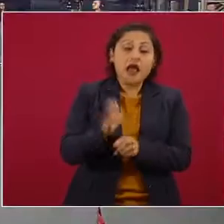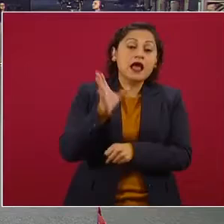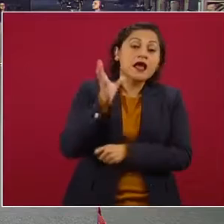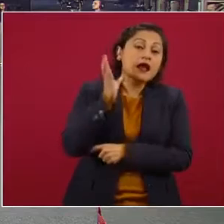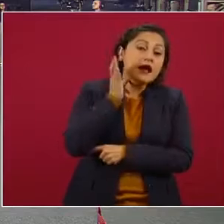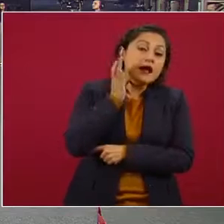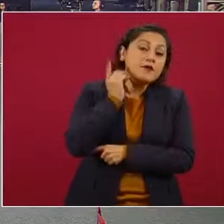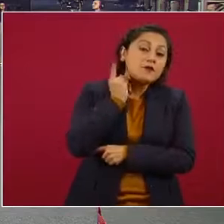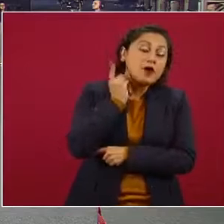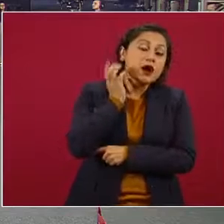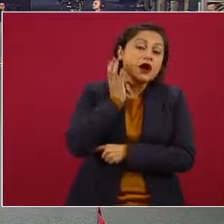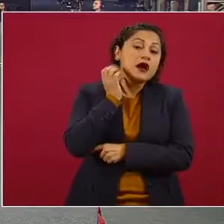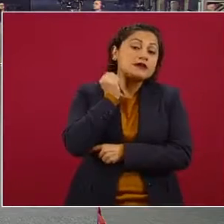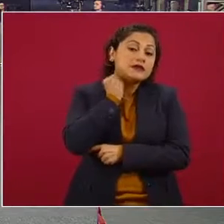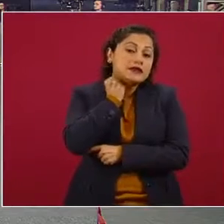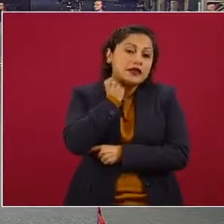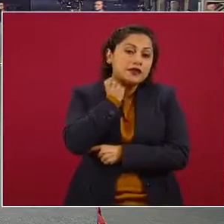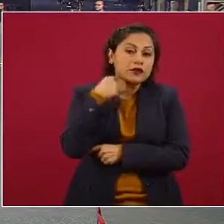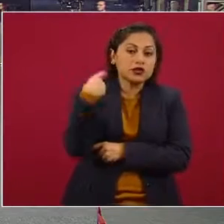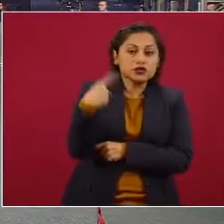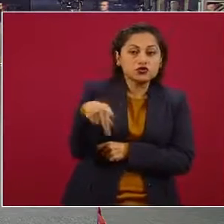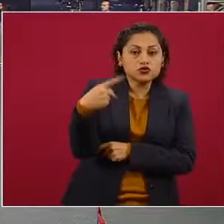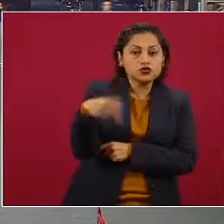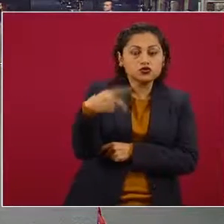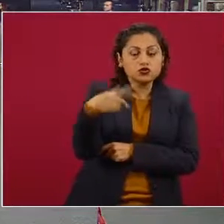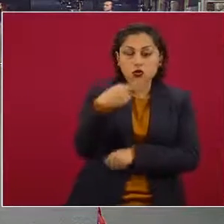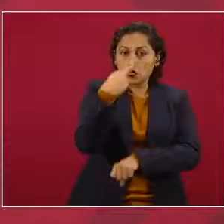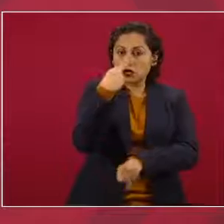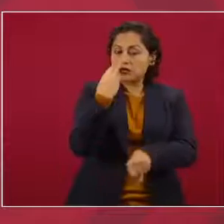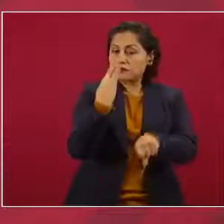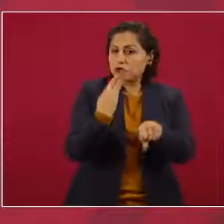tanto de la Cámara de Diputados